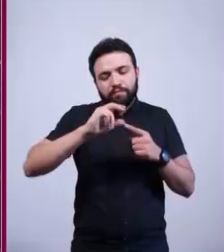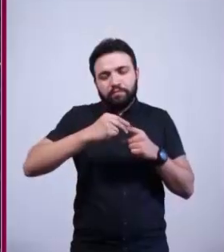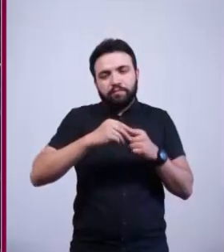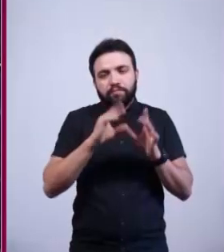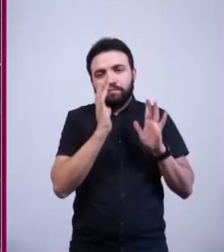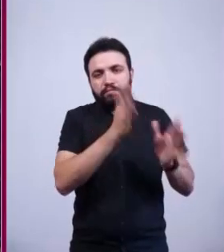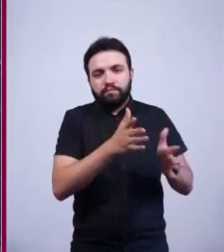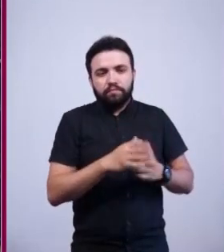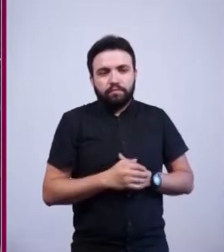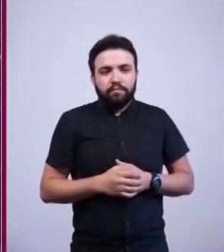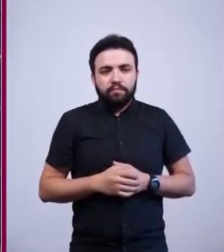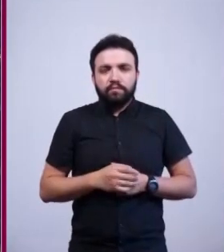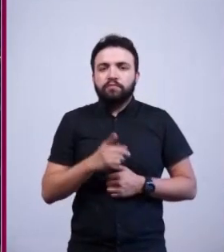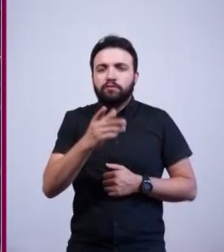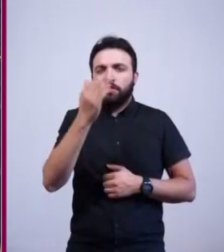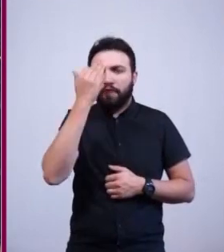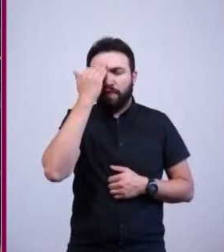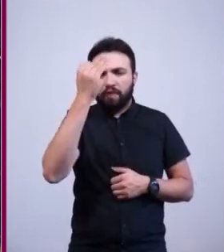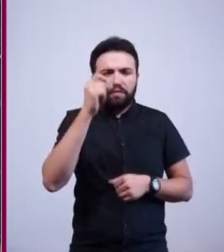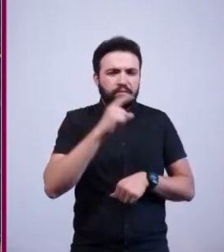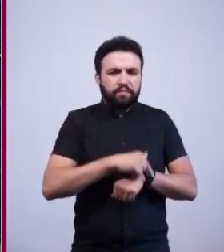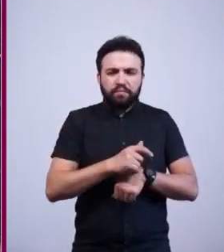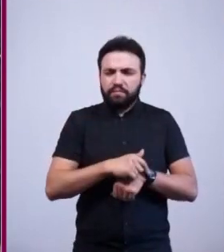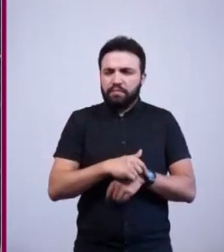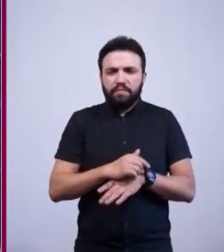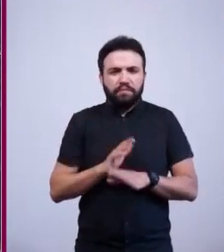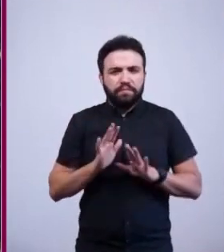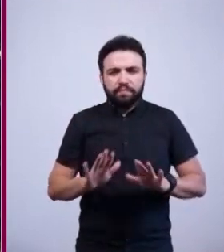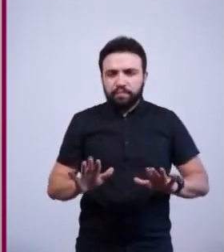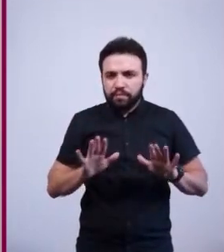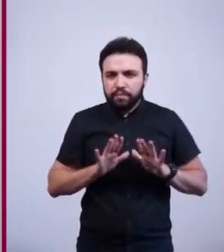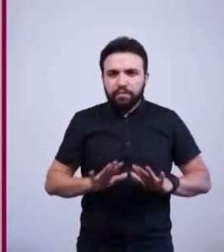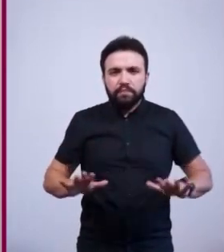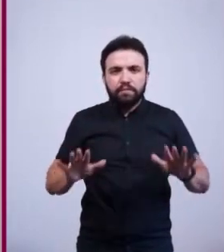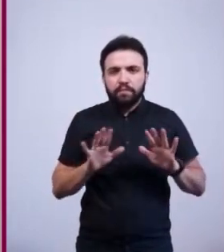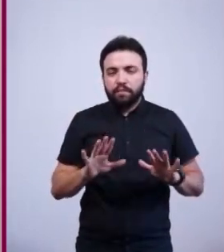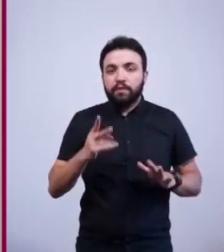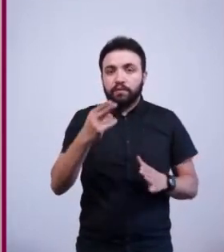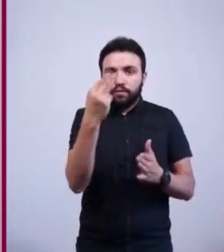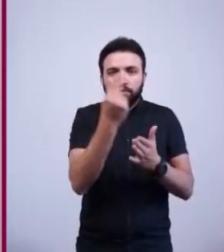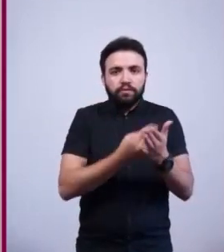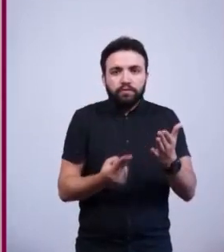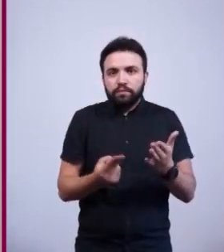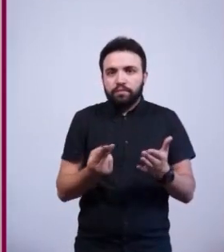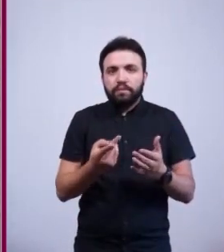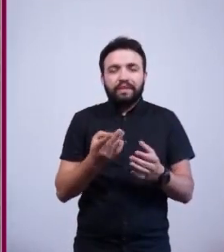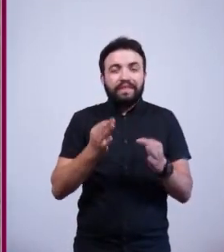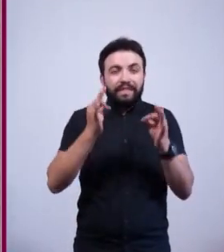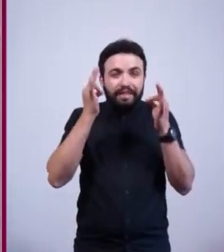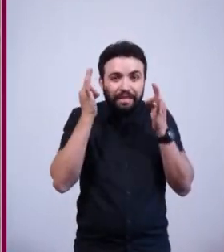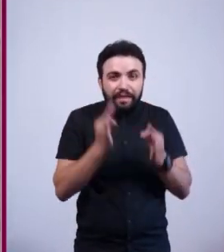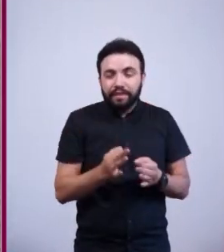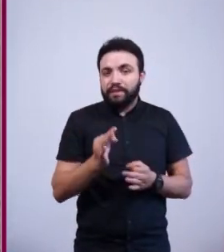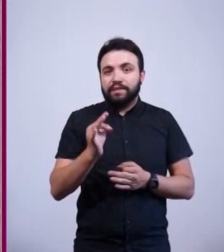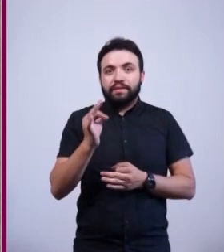lápiz. Tómate tu tiempo. Dibuja como puedas, no tiene que ser